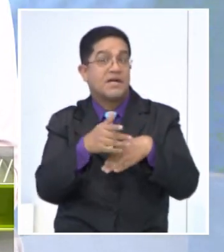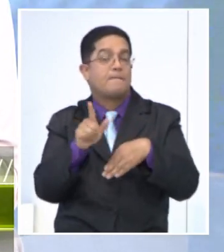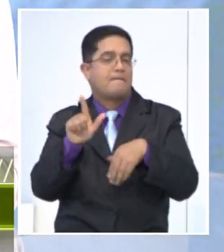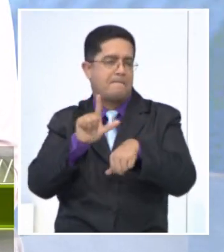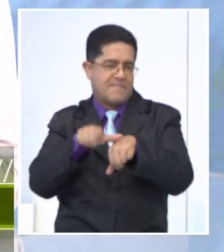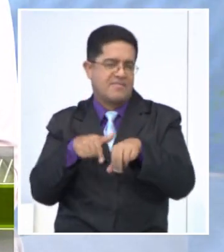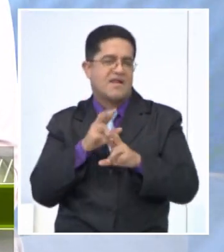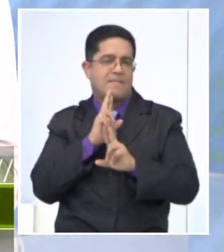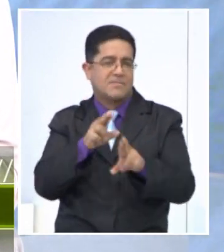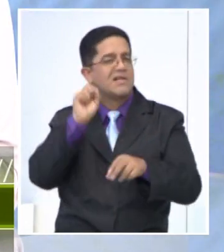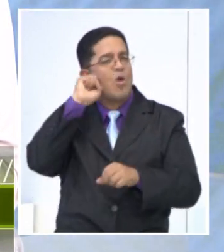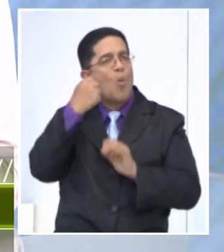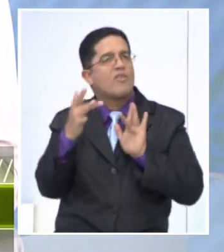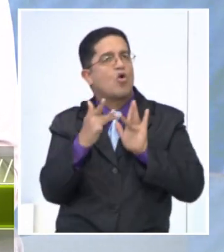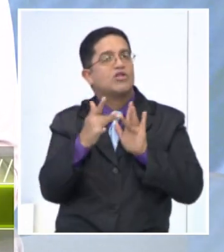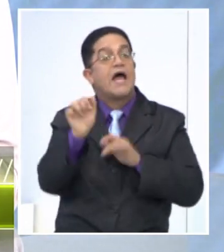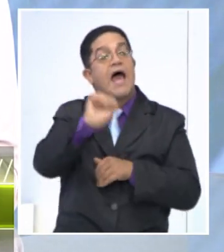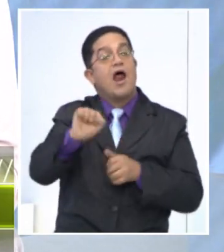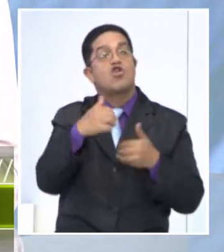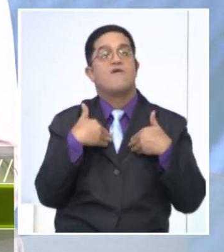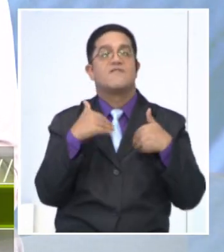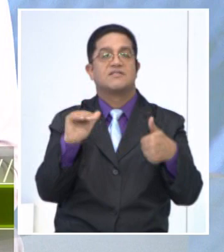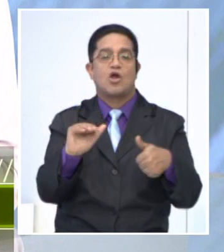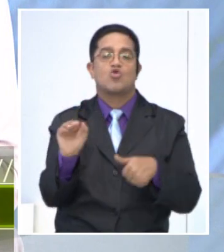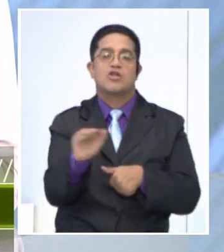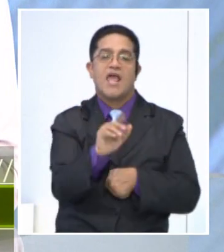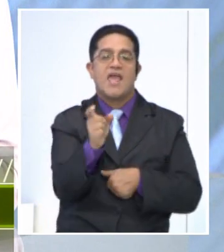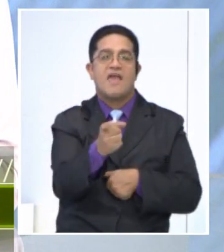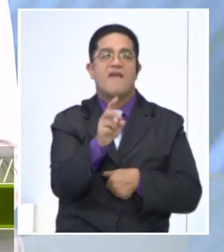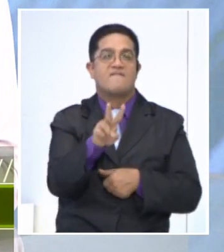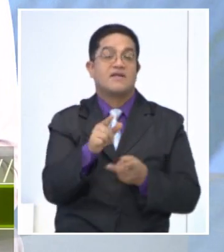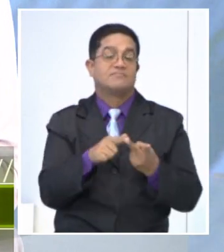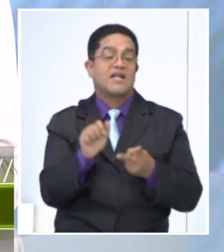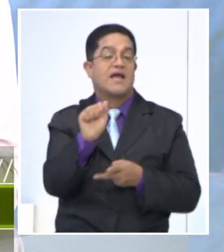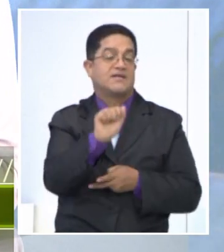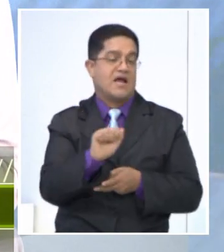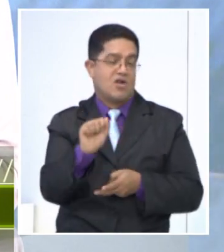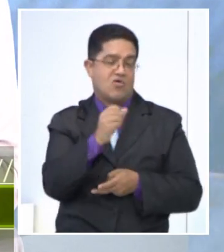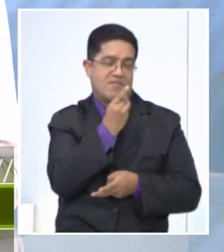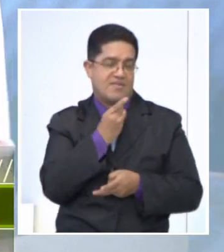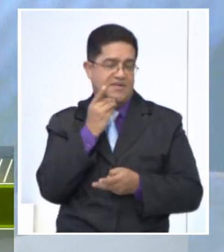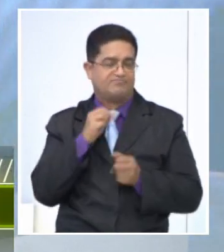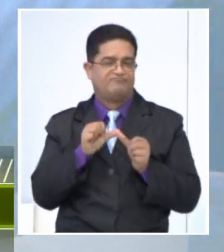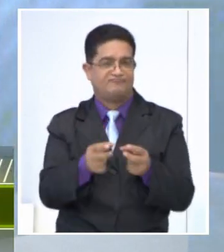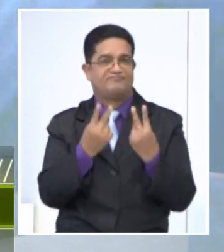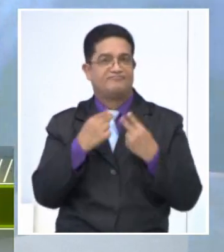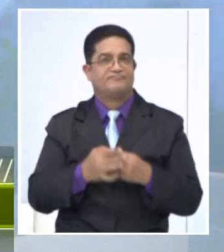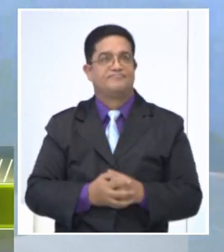volvamos. Recuerde las redes sociales, @salud_gb, @DanielaJSalas. Volvemos.